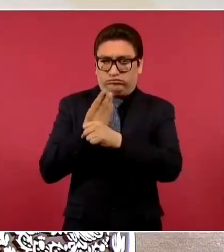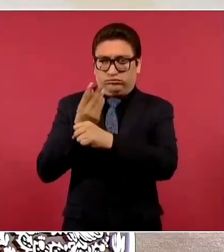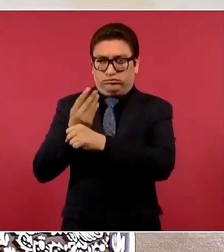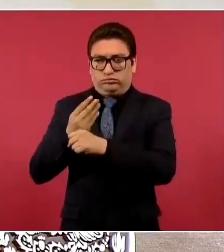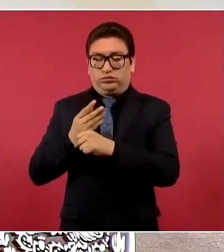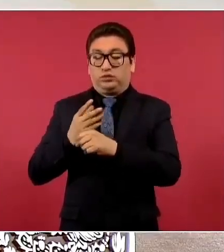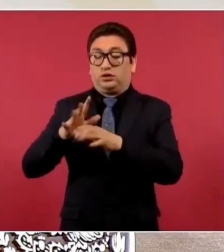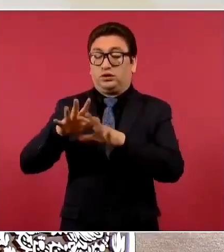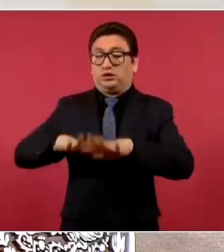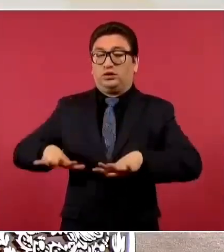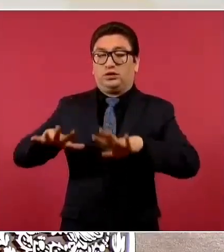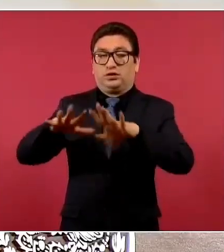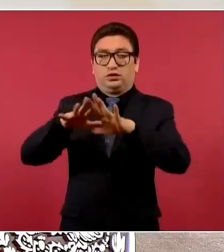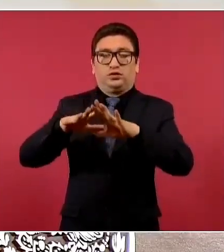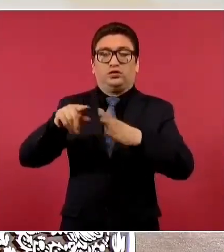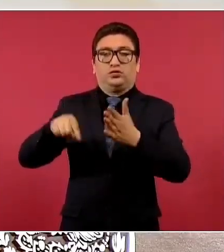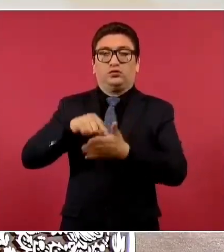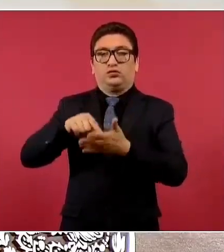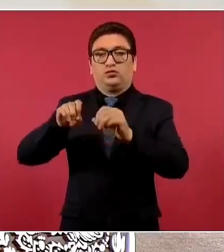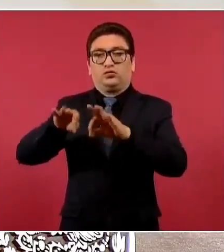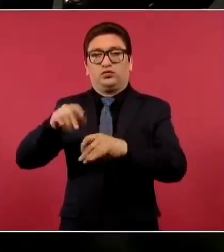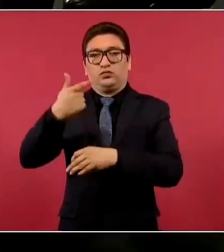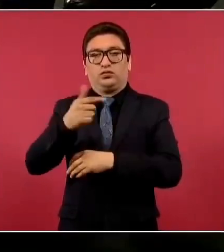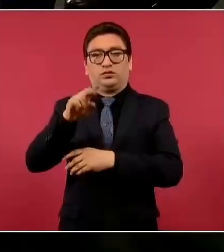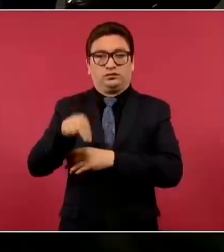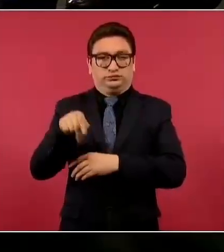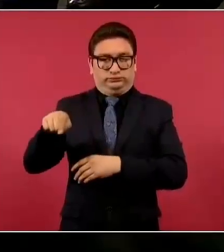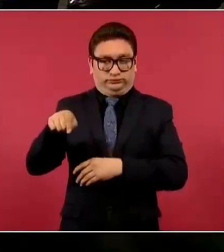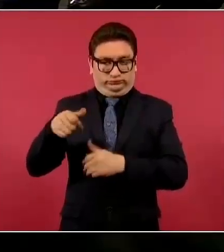un cuartel de la Guardia Nacional.